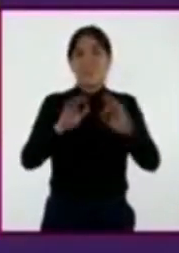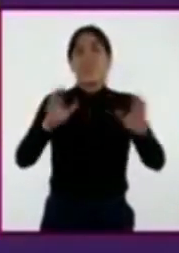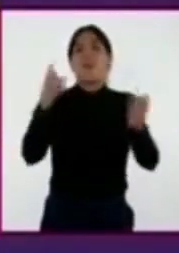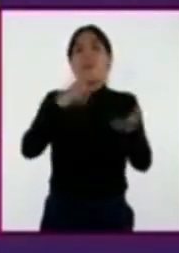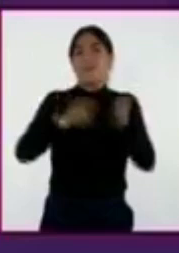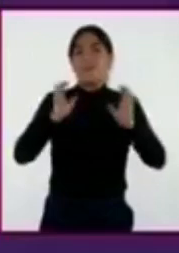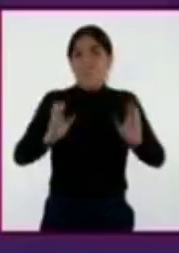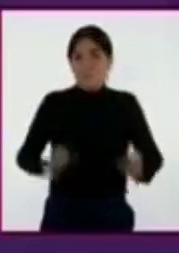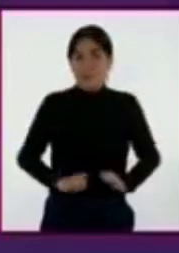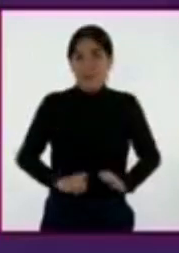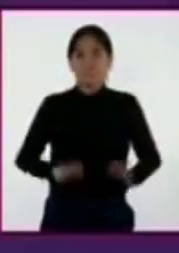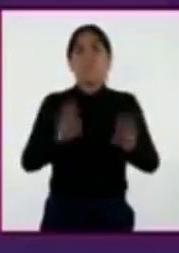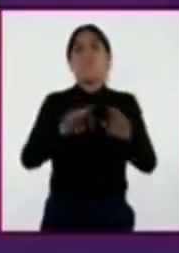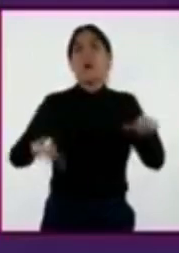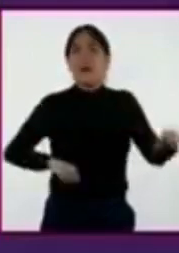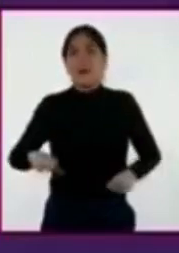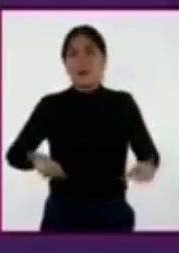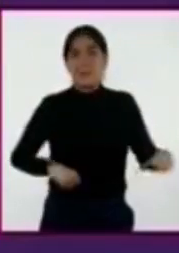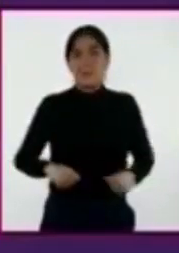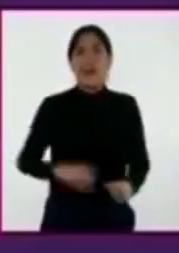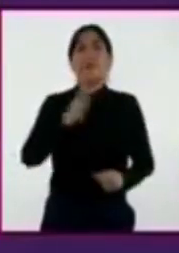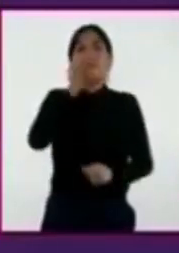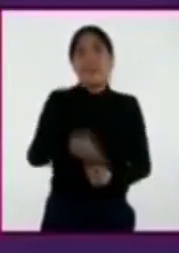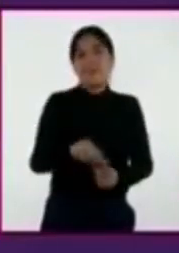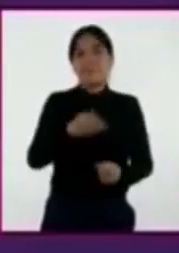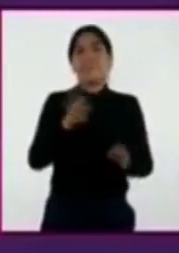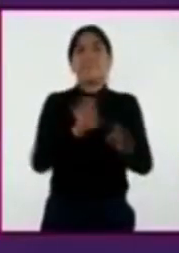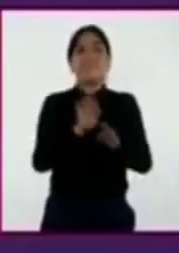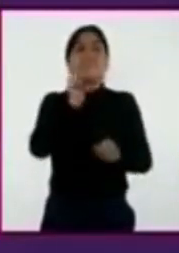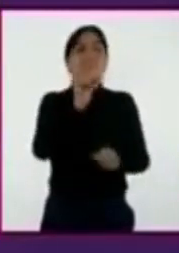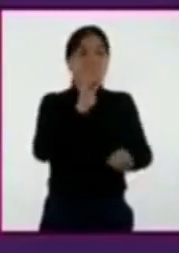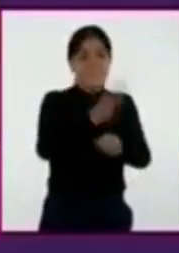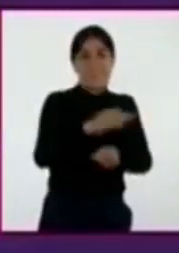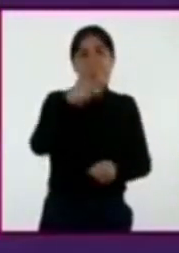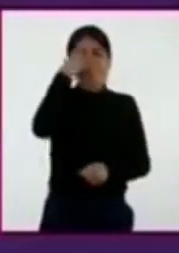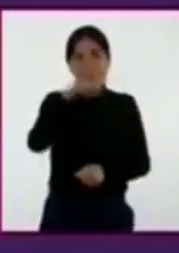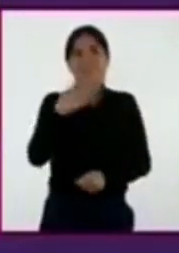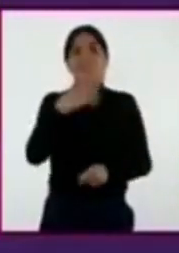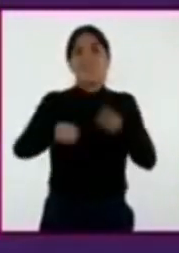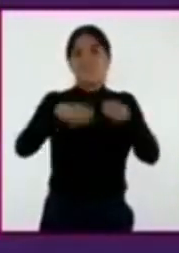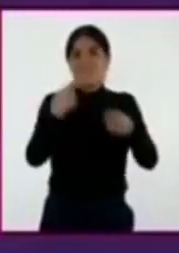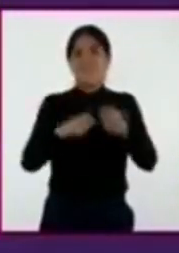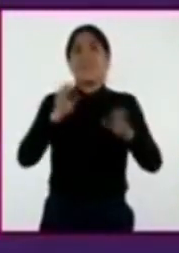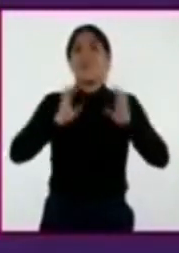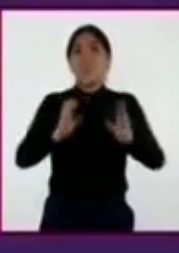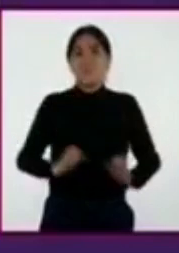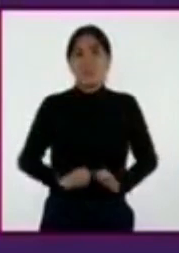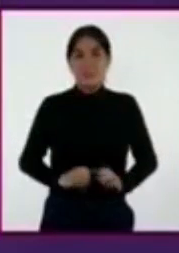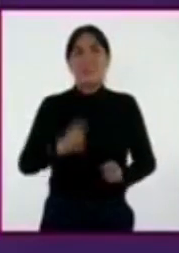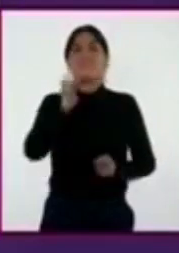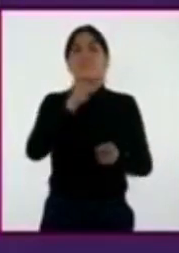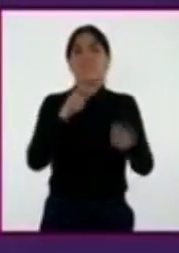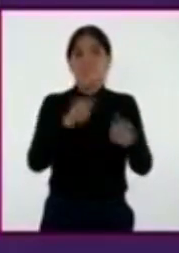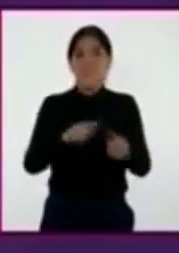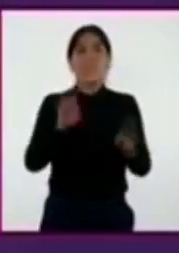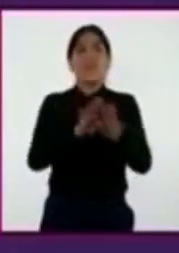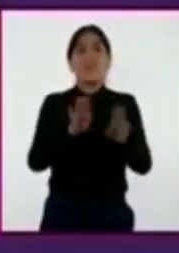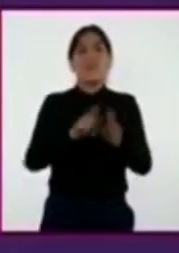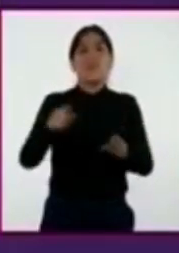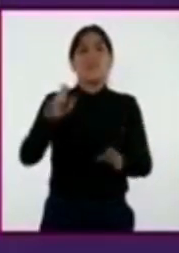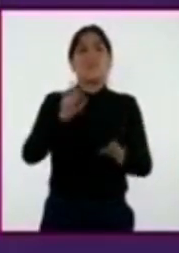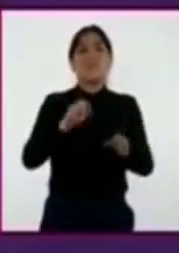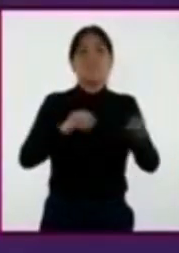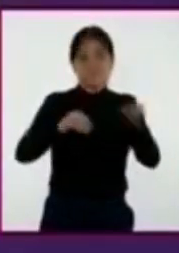organismo y actividades que permitan favorecer el desarrollo de las habilidades motrices, como son los circuitos de